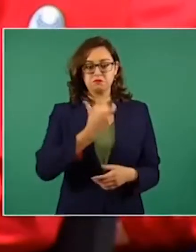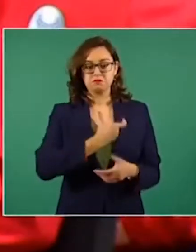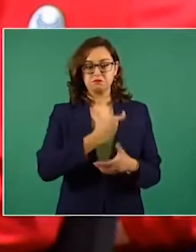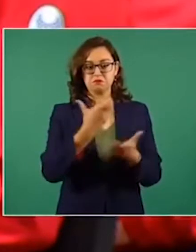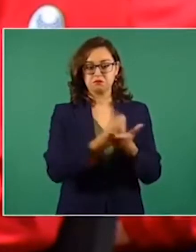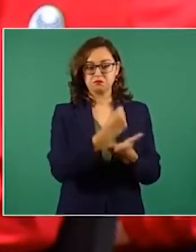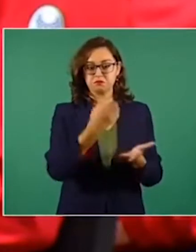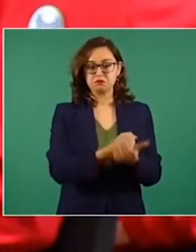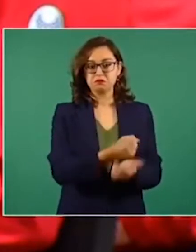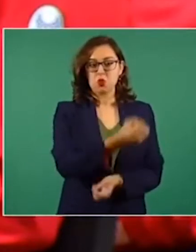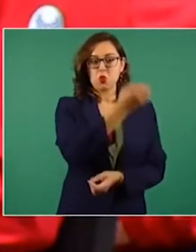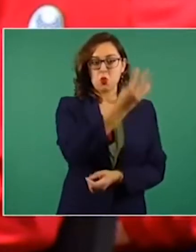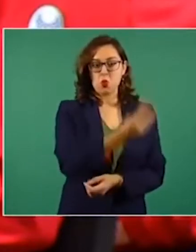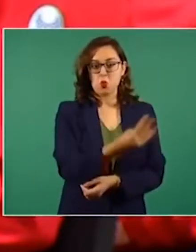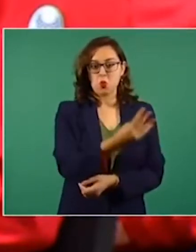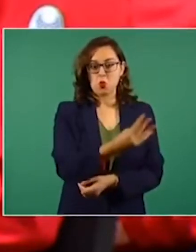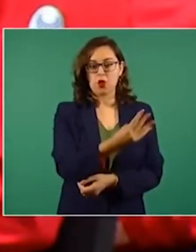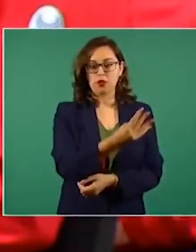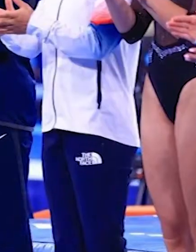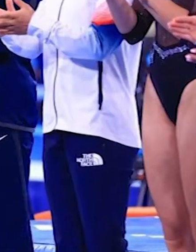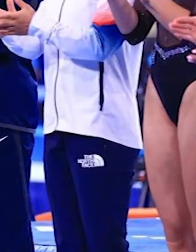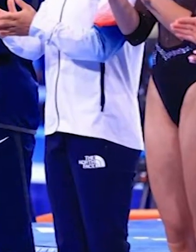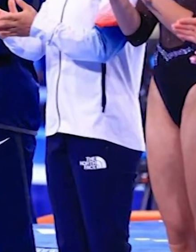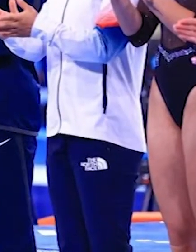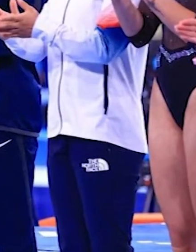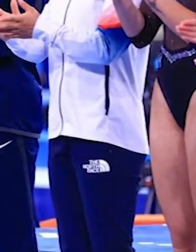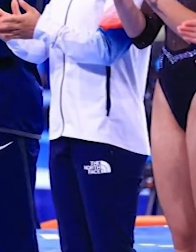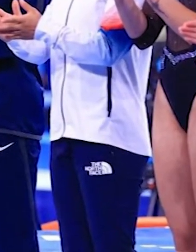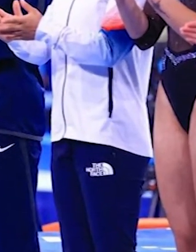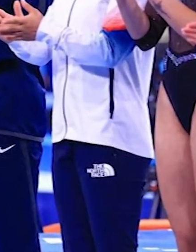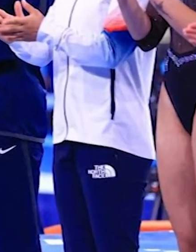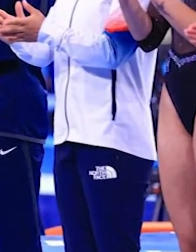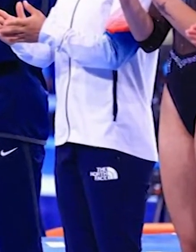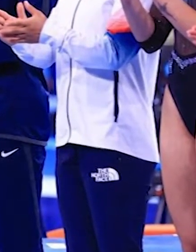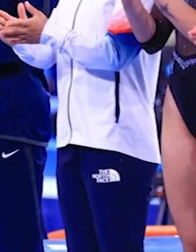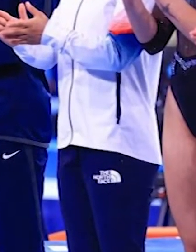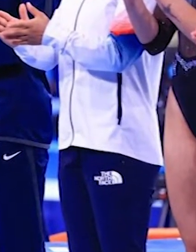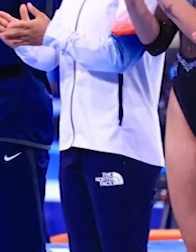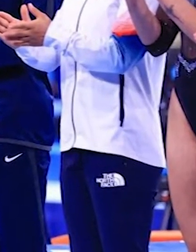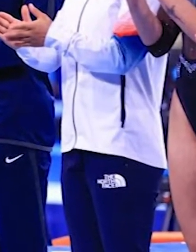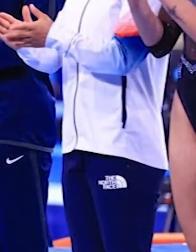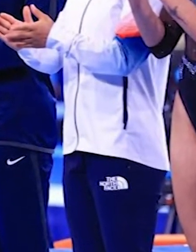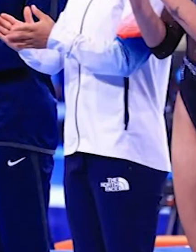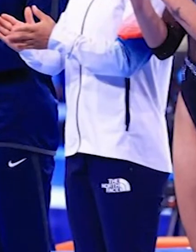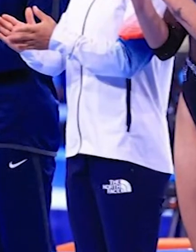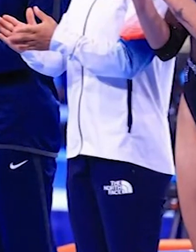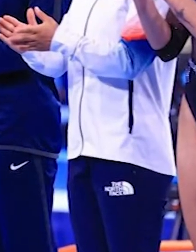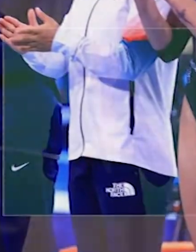también a varios que quedaron en cuarto lugar, que vamos nosotros a establecer una medalla más,